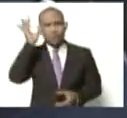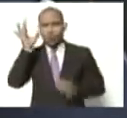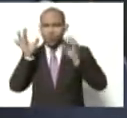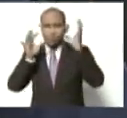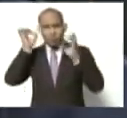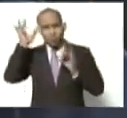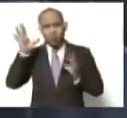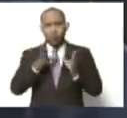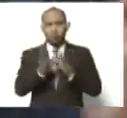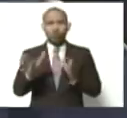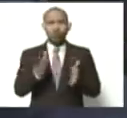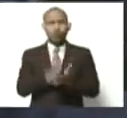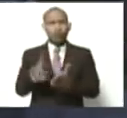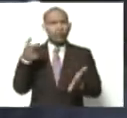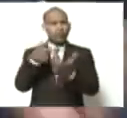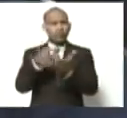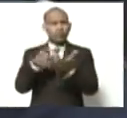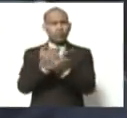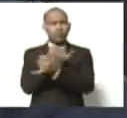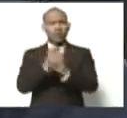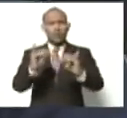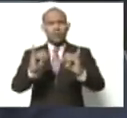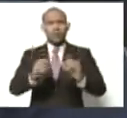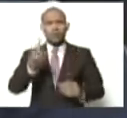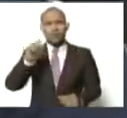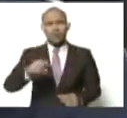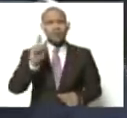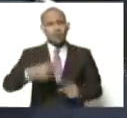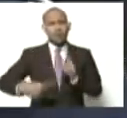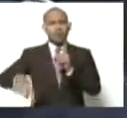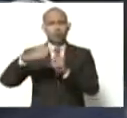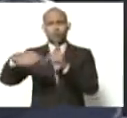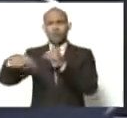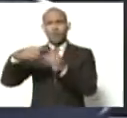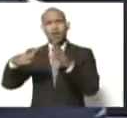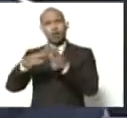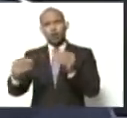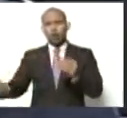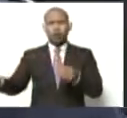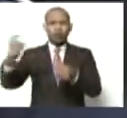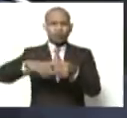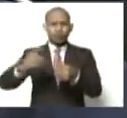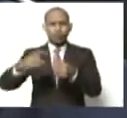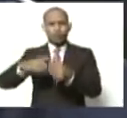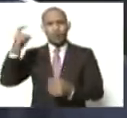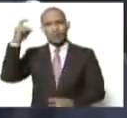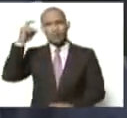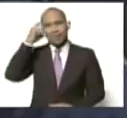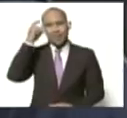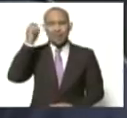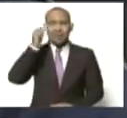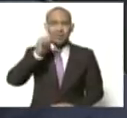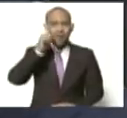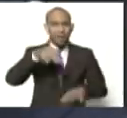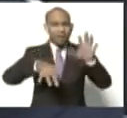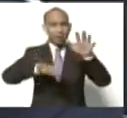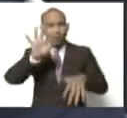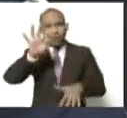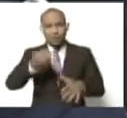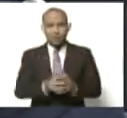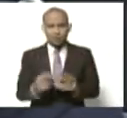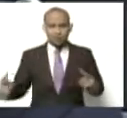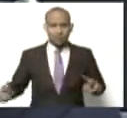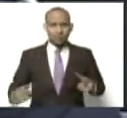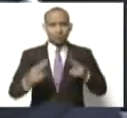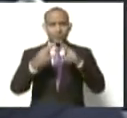lucha independentista. Yo dije, bueno, hay que sumar a todas y a todos. Y el día sábado 13, presidente, vamos a tener un encuentro con